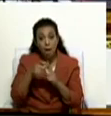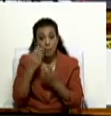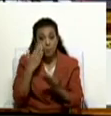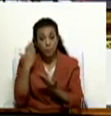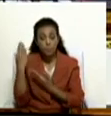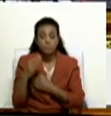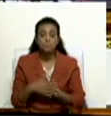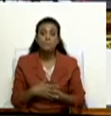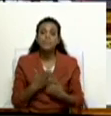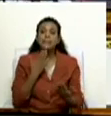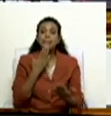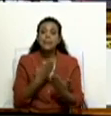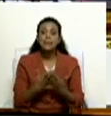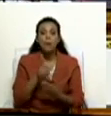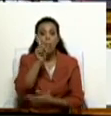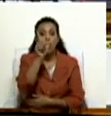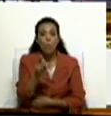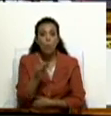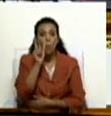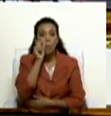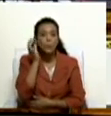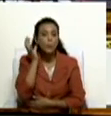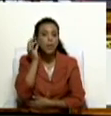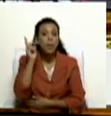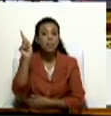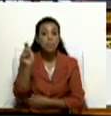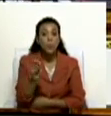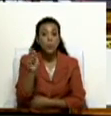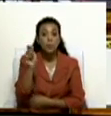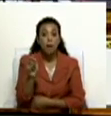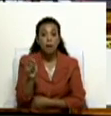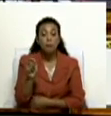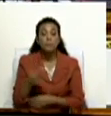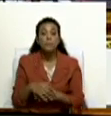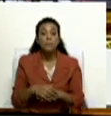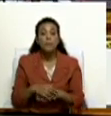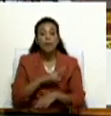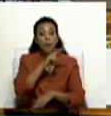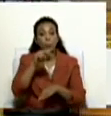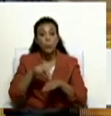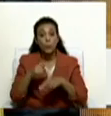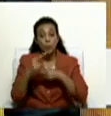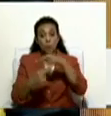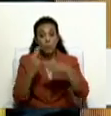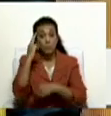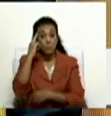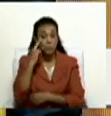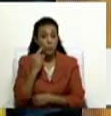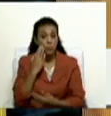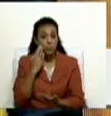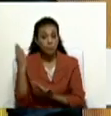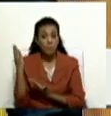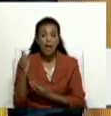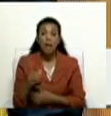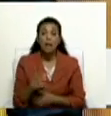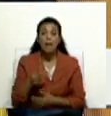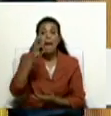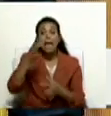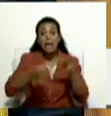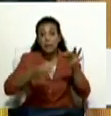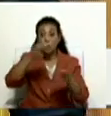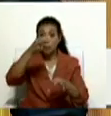todos diputadas y diputados de la Asamblea Nacional de la República bolivariana de Venezuela legisladoras